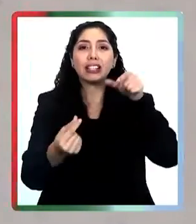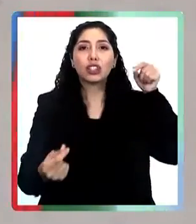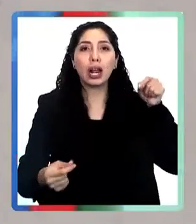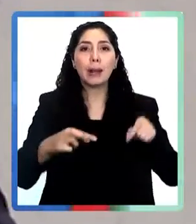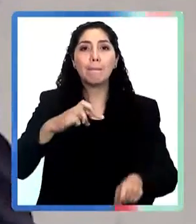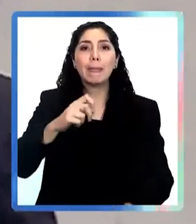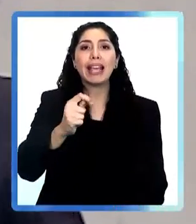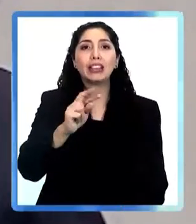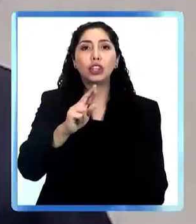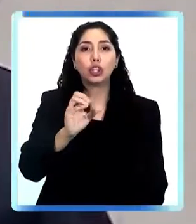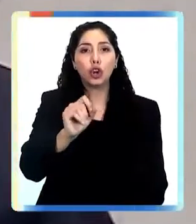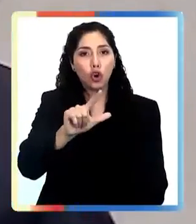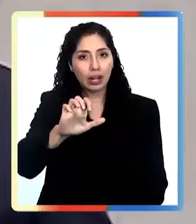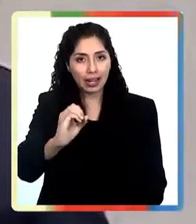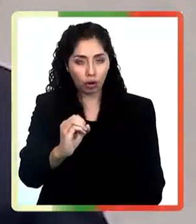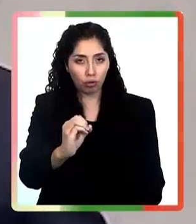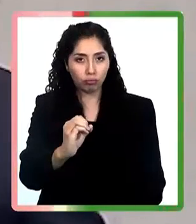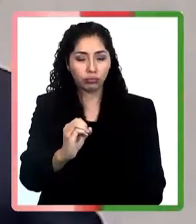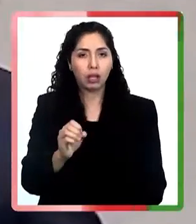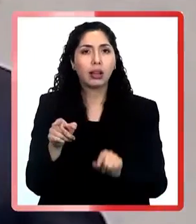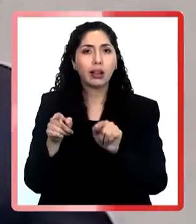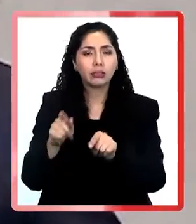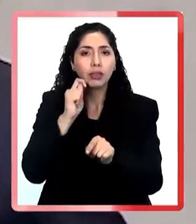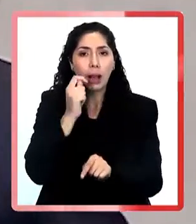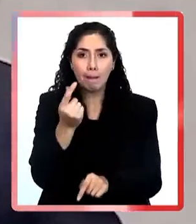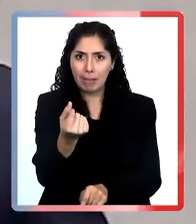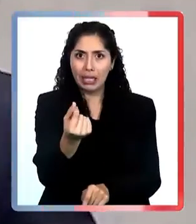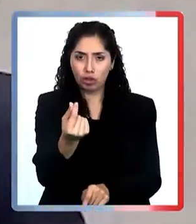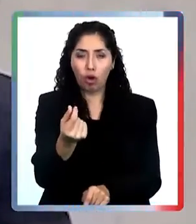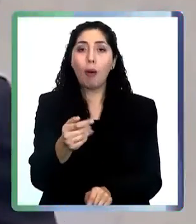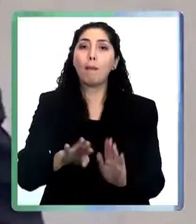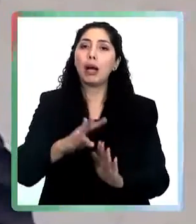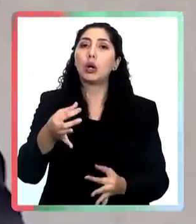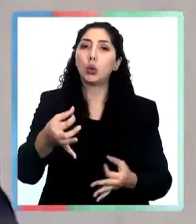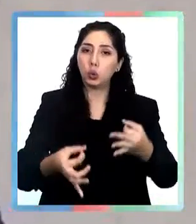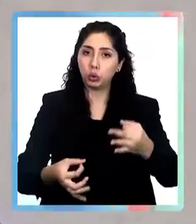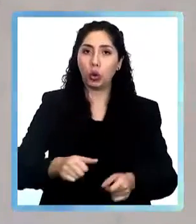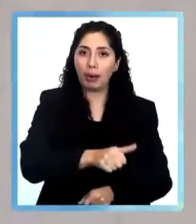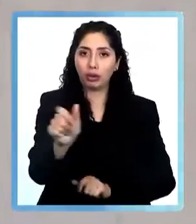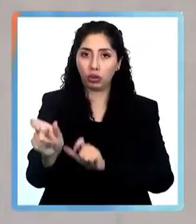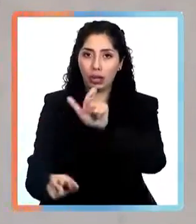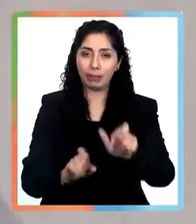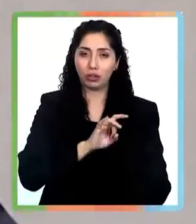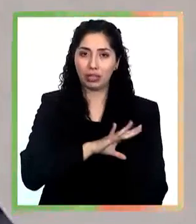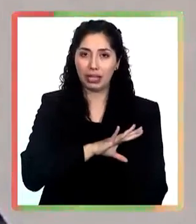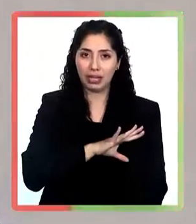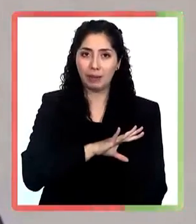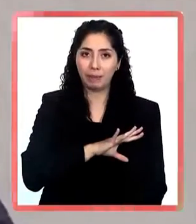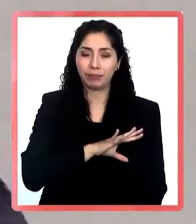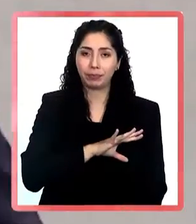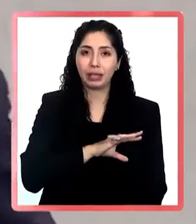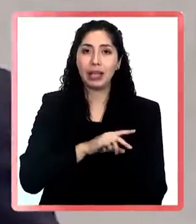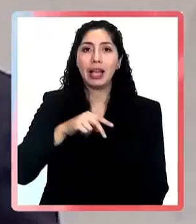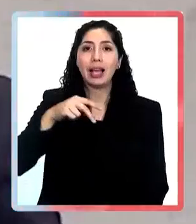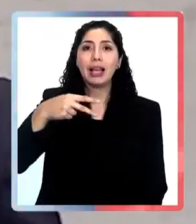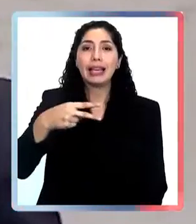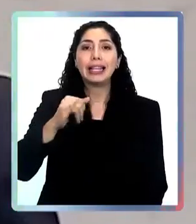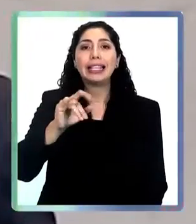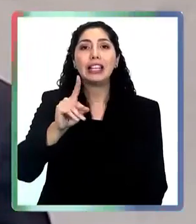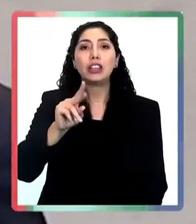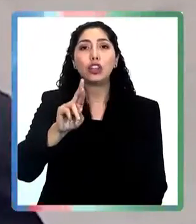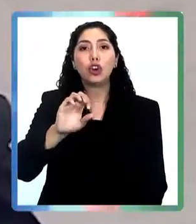en el mercado del gas el cual se traducirá en precios más justos para todos los chilenos y chilenas el hidrógeno verde